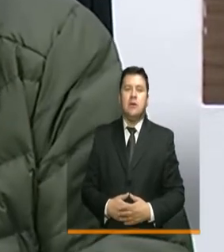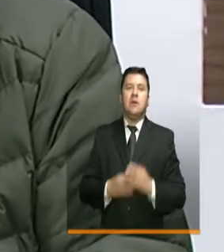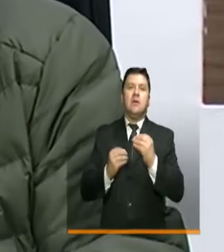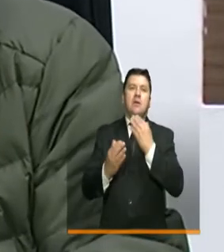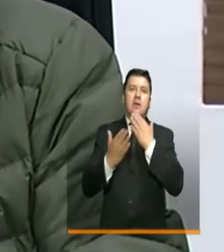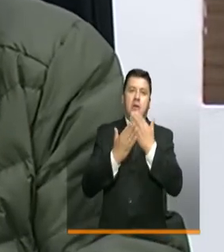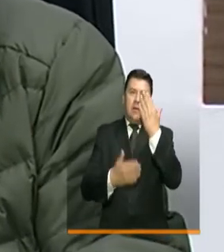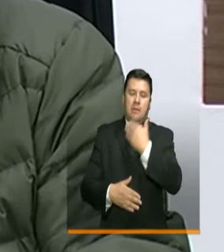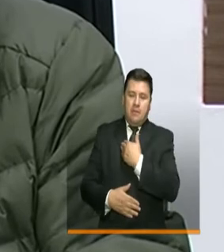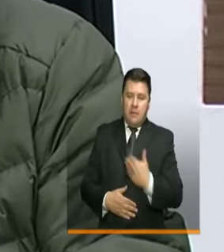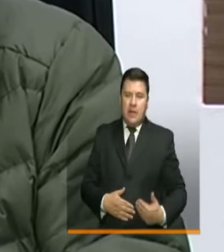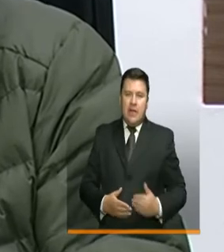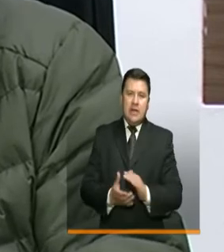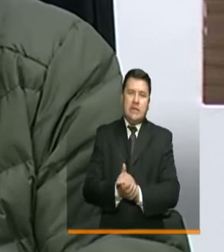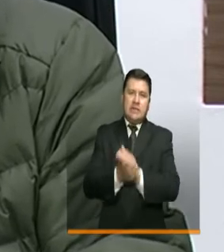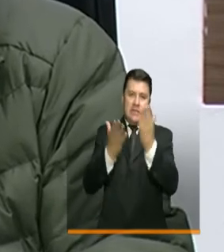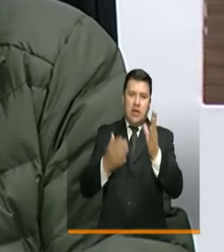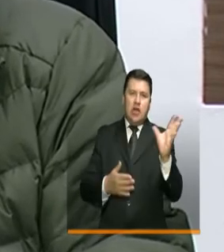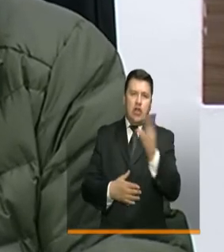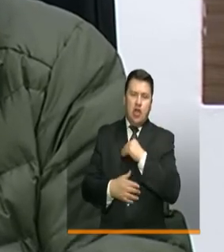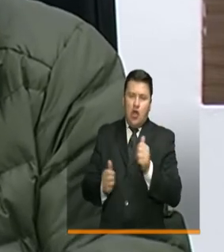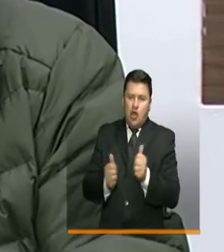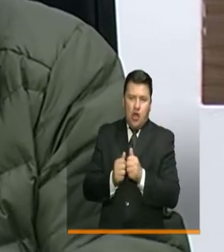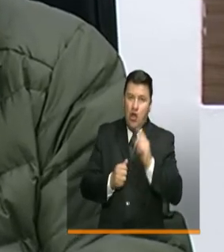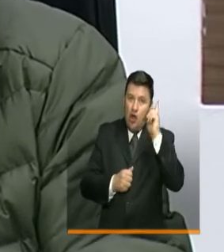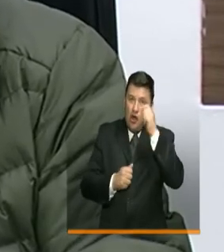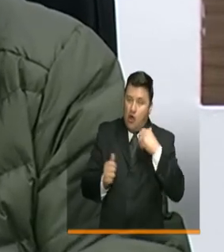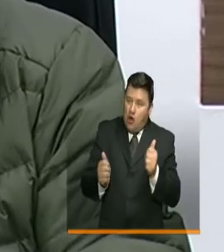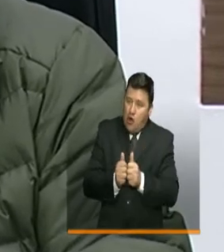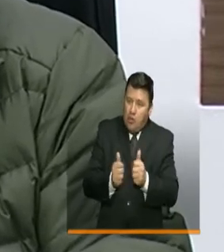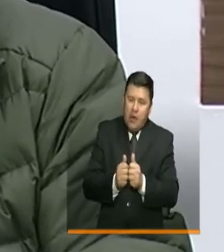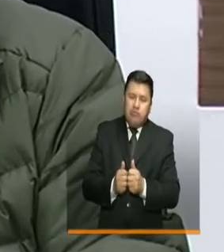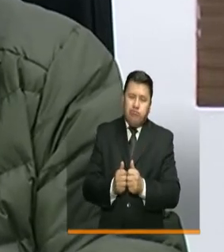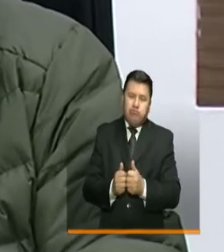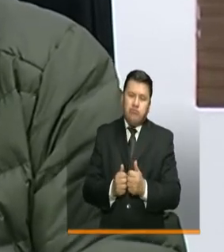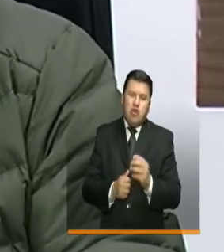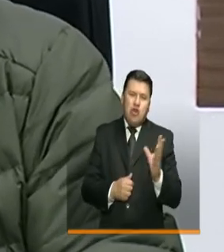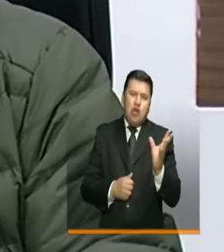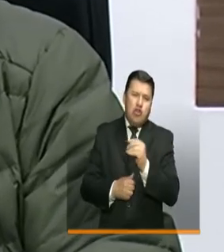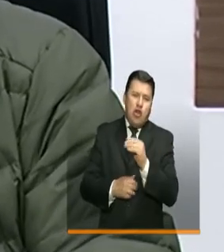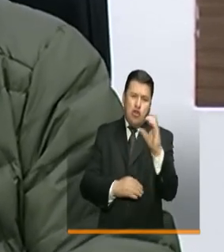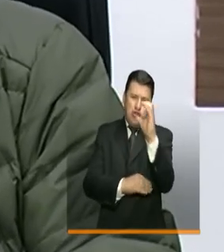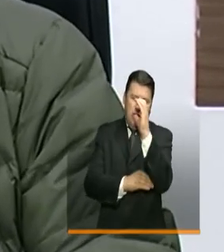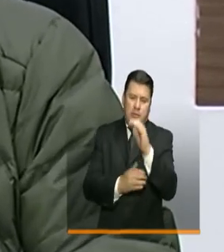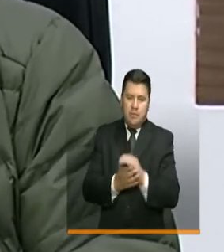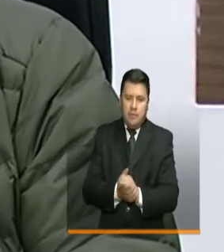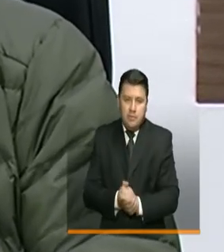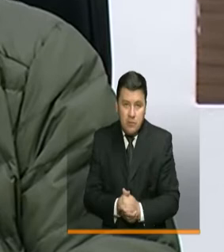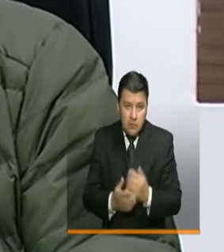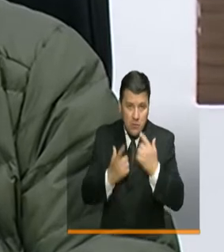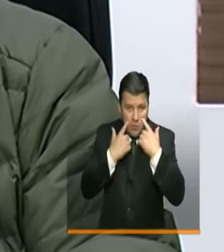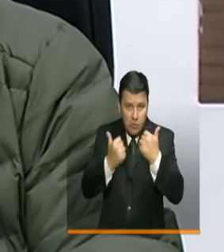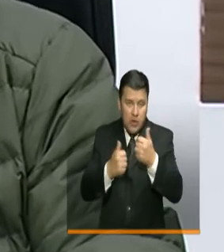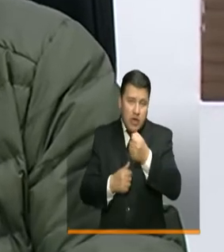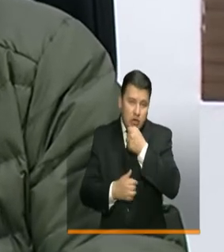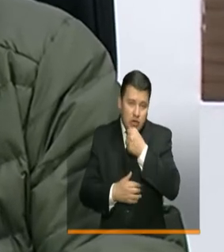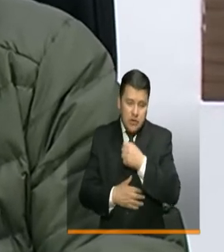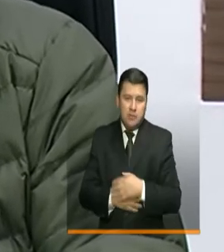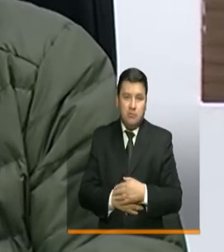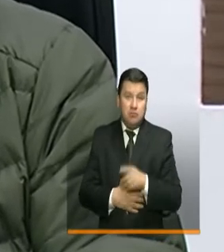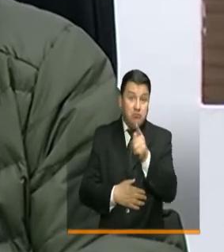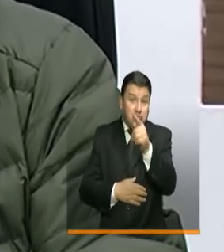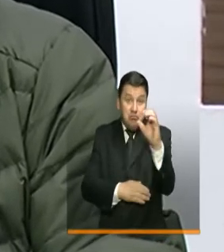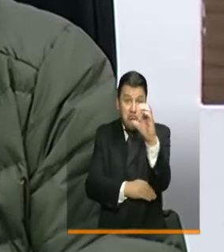Muchas gracias, señor presidente. Un saludo a usted, a los compañeros del gobierno y naturalmente a todos los colombianos. Hay buenas noticias.